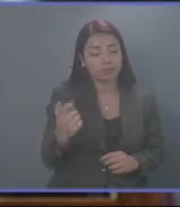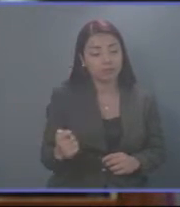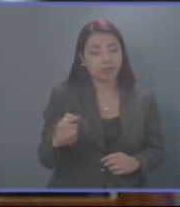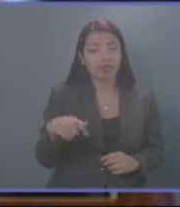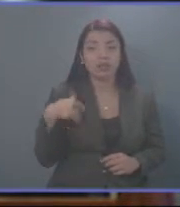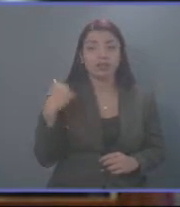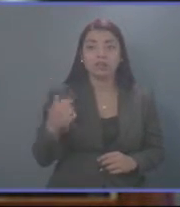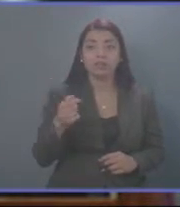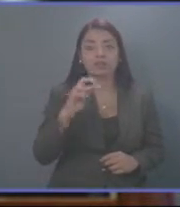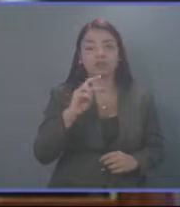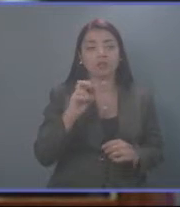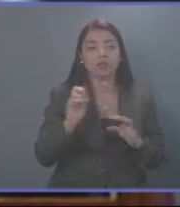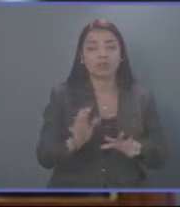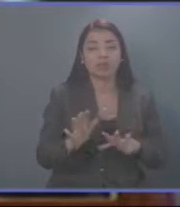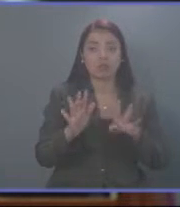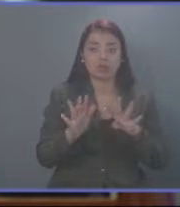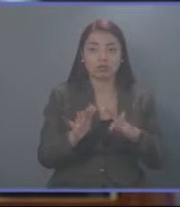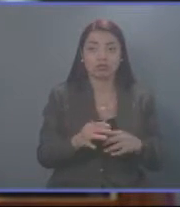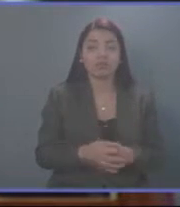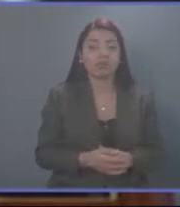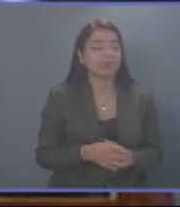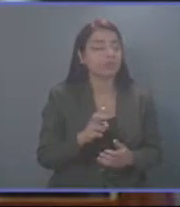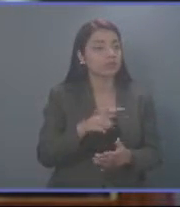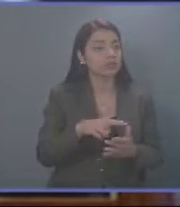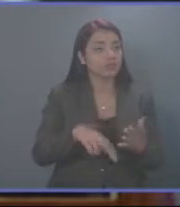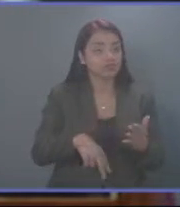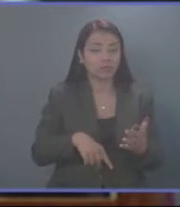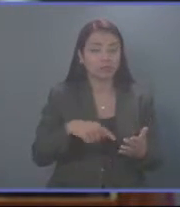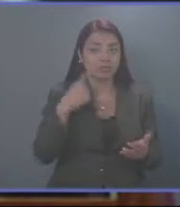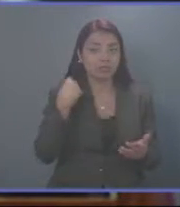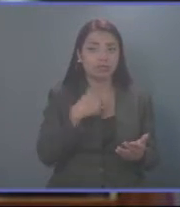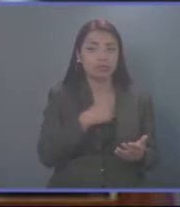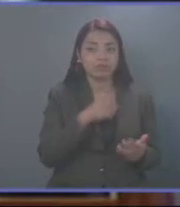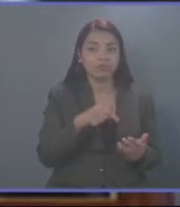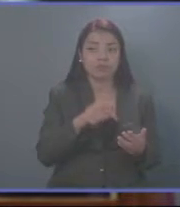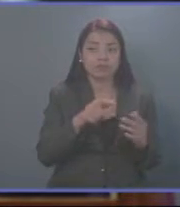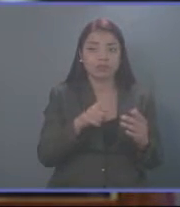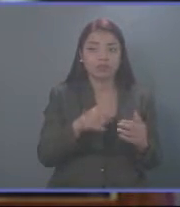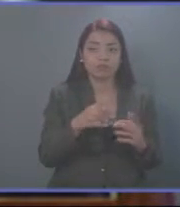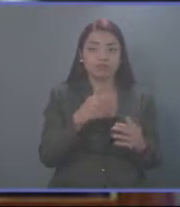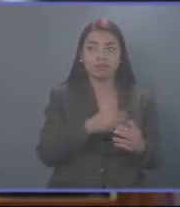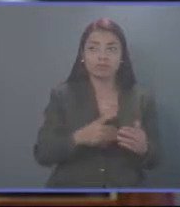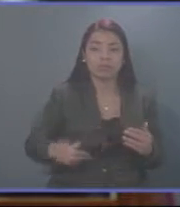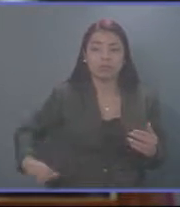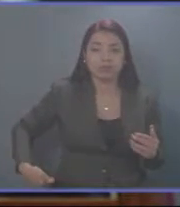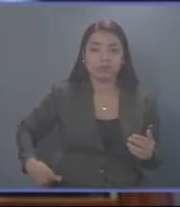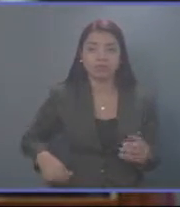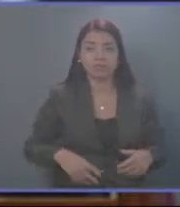mes del año 2019. Leído el pronunciamiento, presidente.